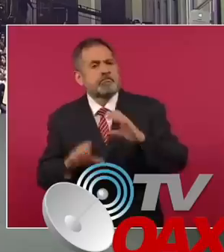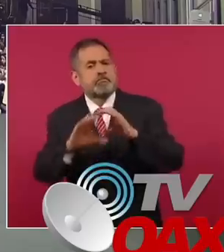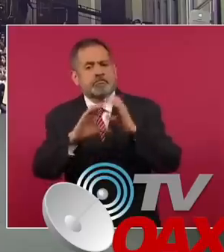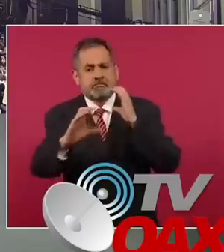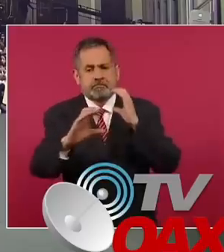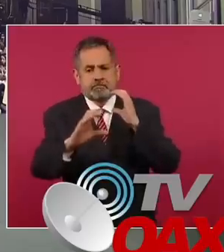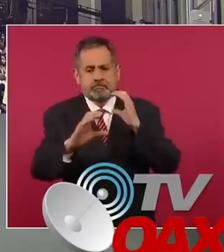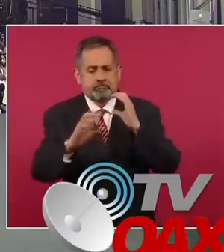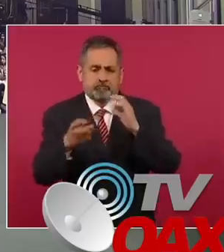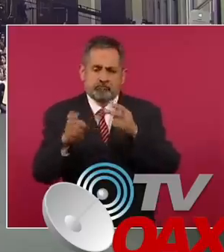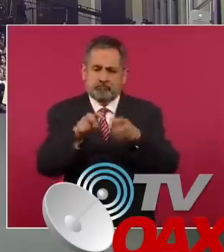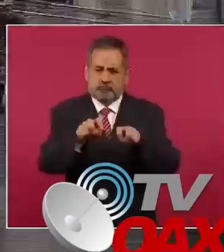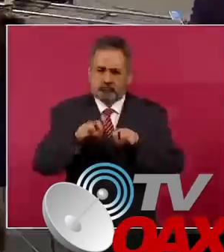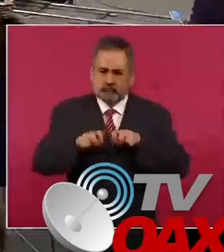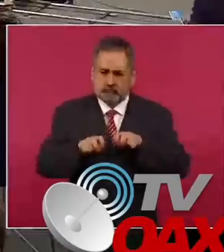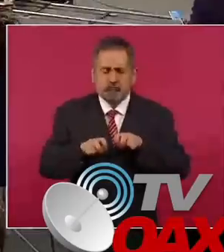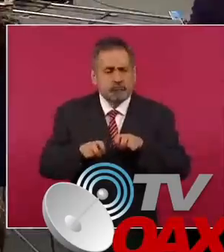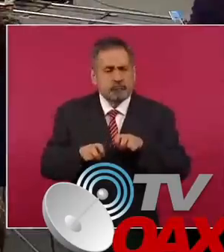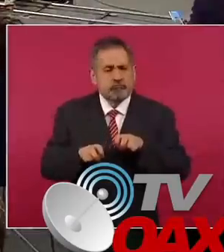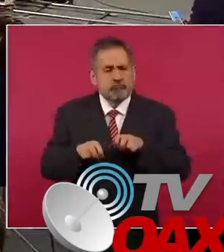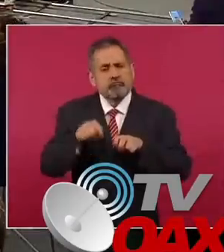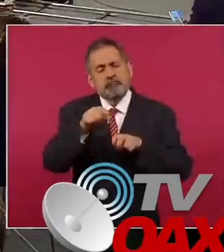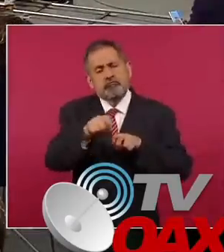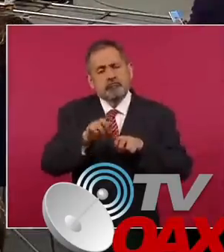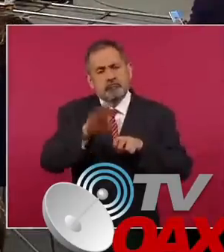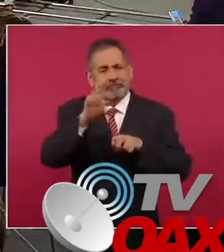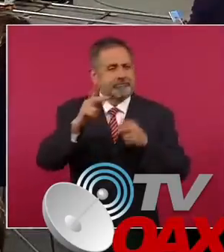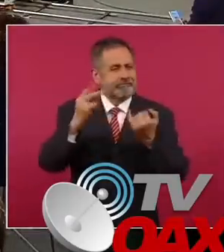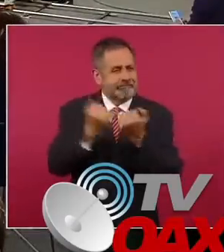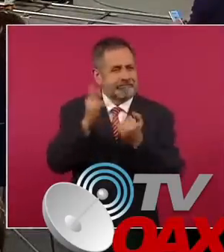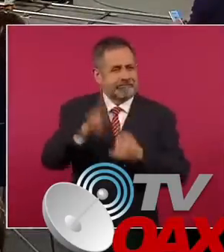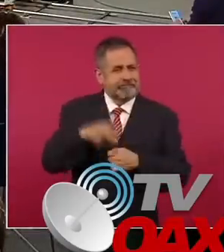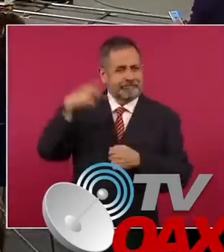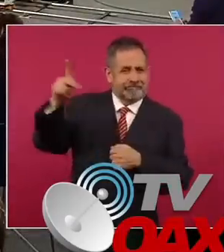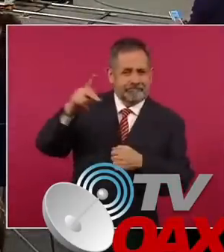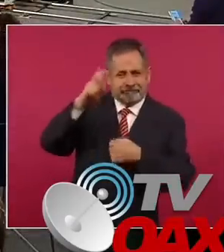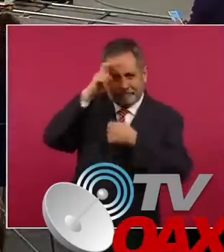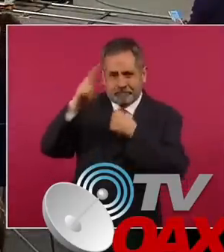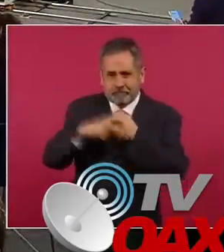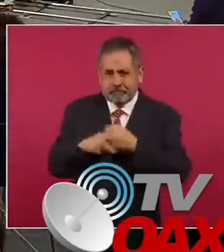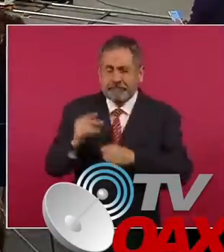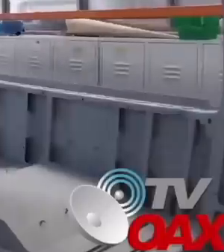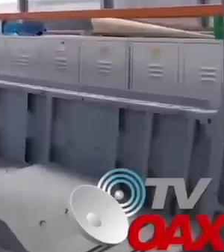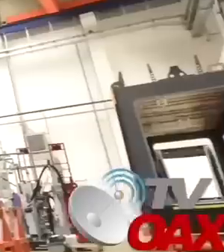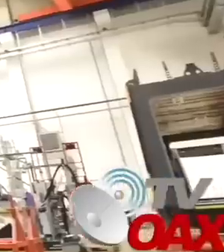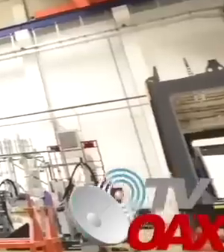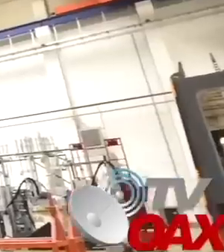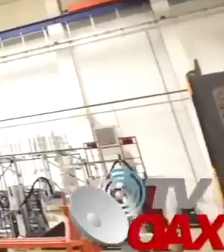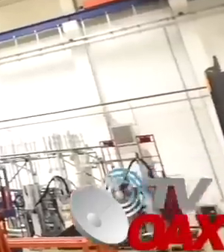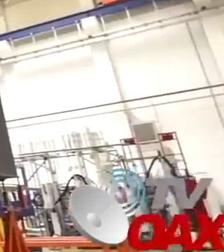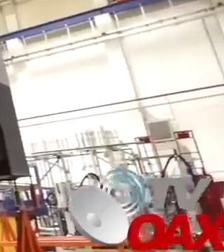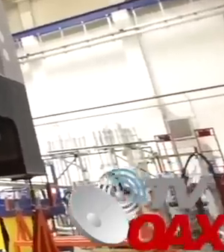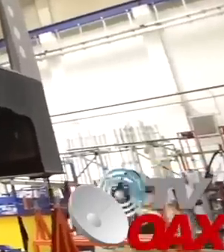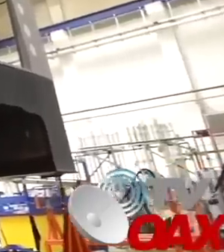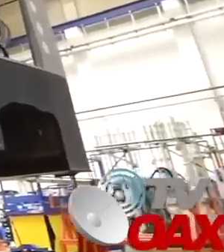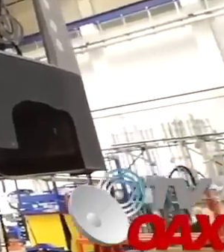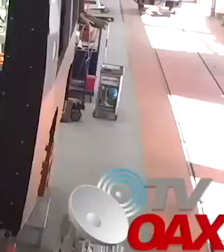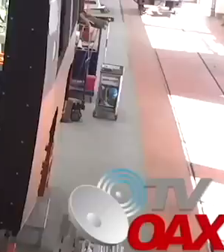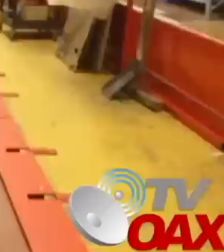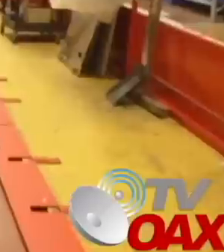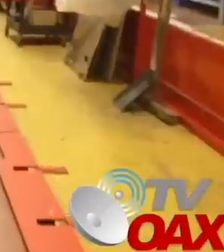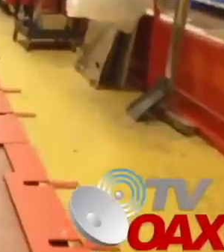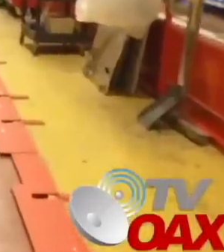que tienen el tipo de los vagones de Europa, ¿no? Hicimos una investigación acerca de eso. Sí, es